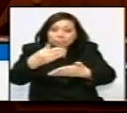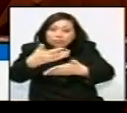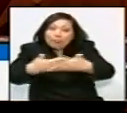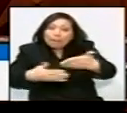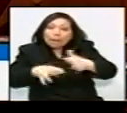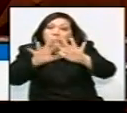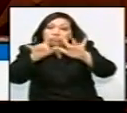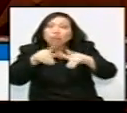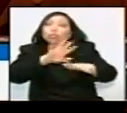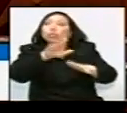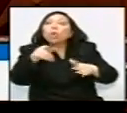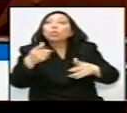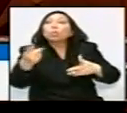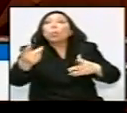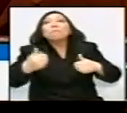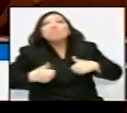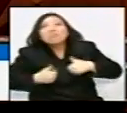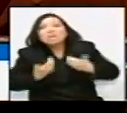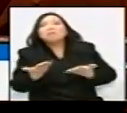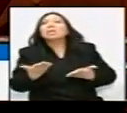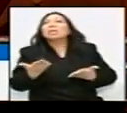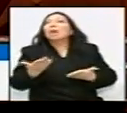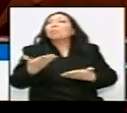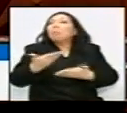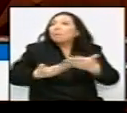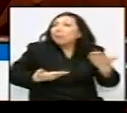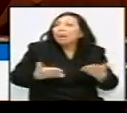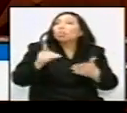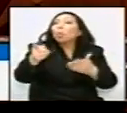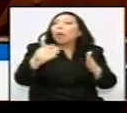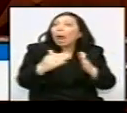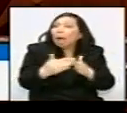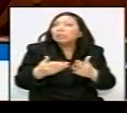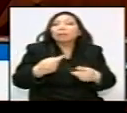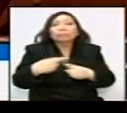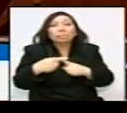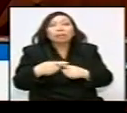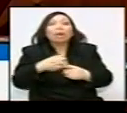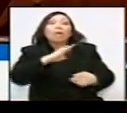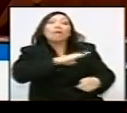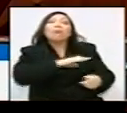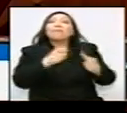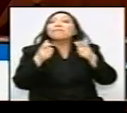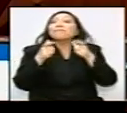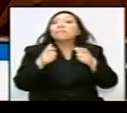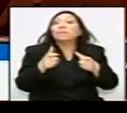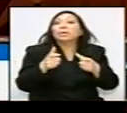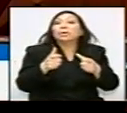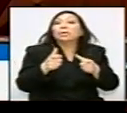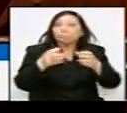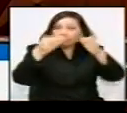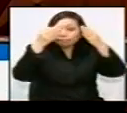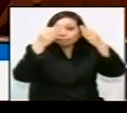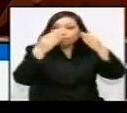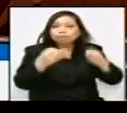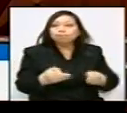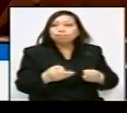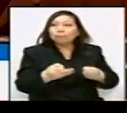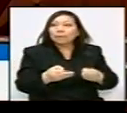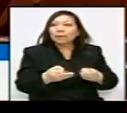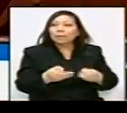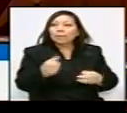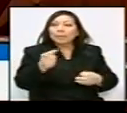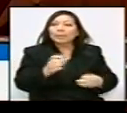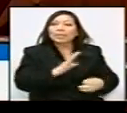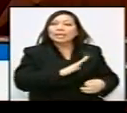intereses. Todos los peruanos podremos acceder a esta información y fiscalizar el correcto actuar de los